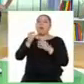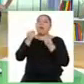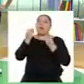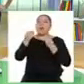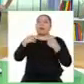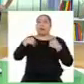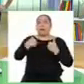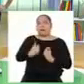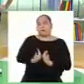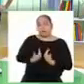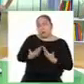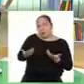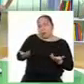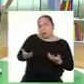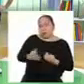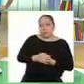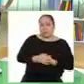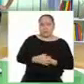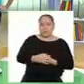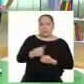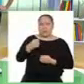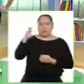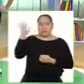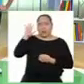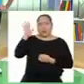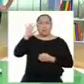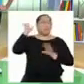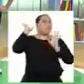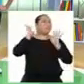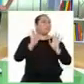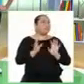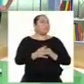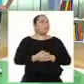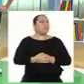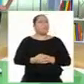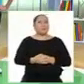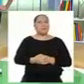cansado ¡Oh, oh, oh, oh! ¡Causito!